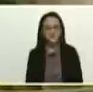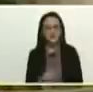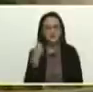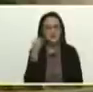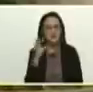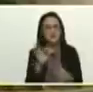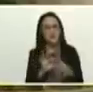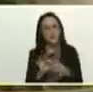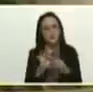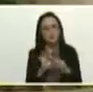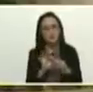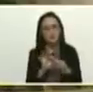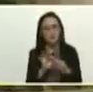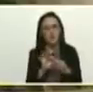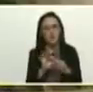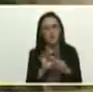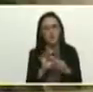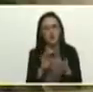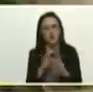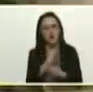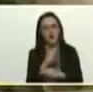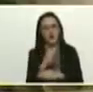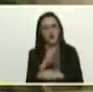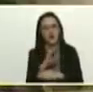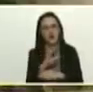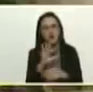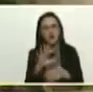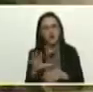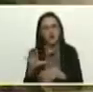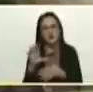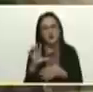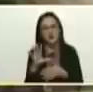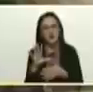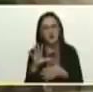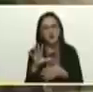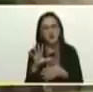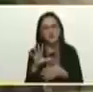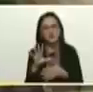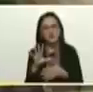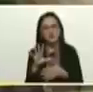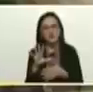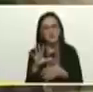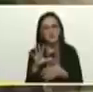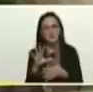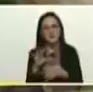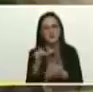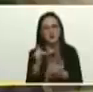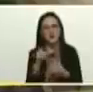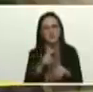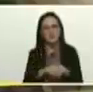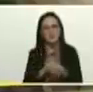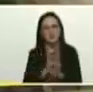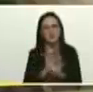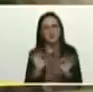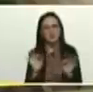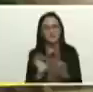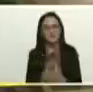unión de nuestro continente, de nuestra América, ha tenido dos momentos especiales.